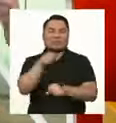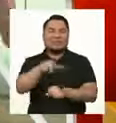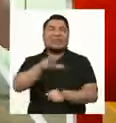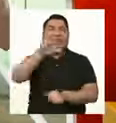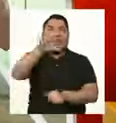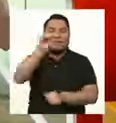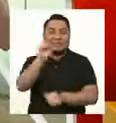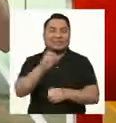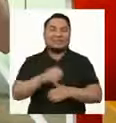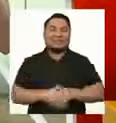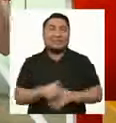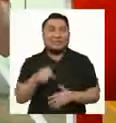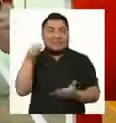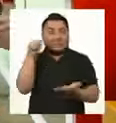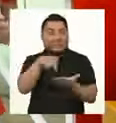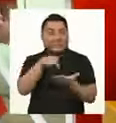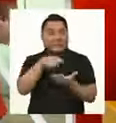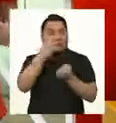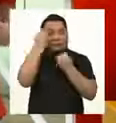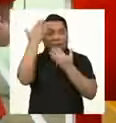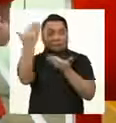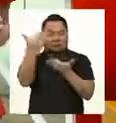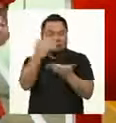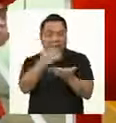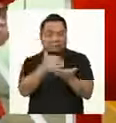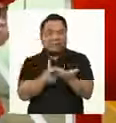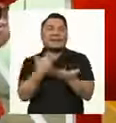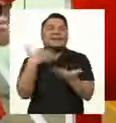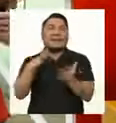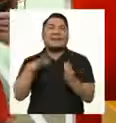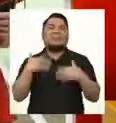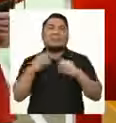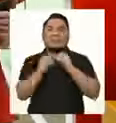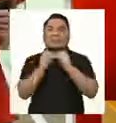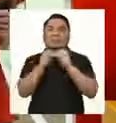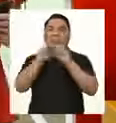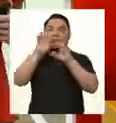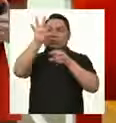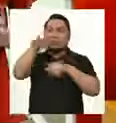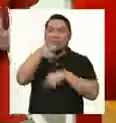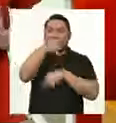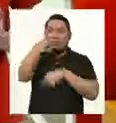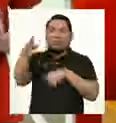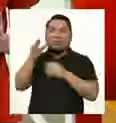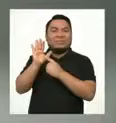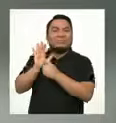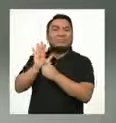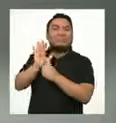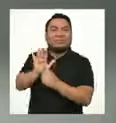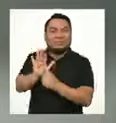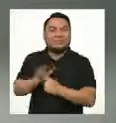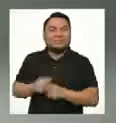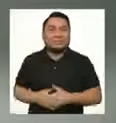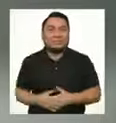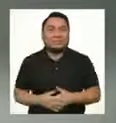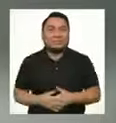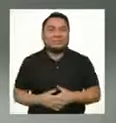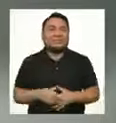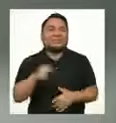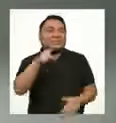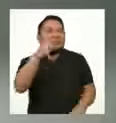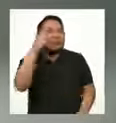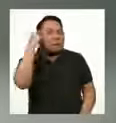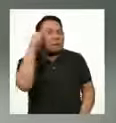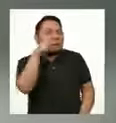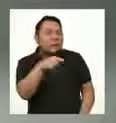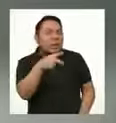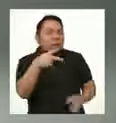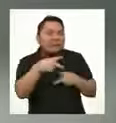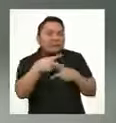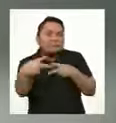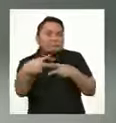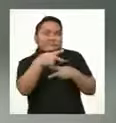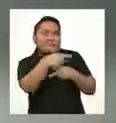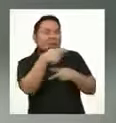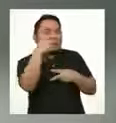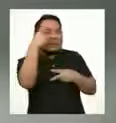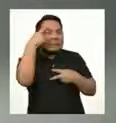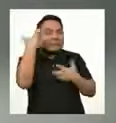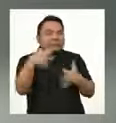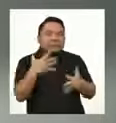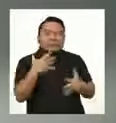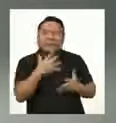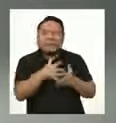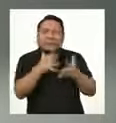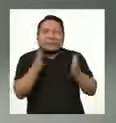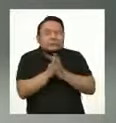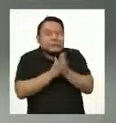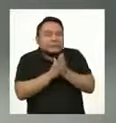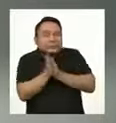30. Con estos datos ya puedo armar mi tabla de frecuencia. ¿Tú crees que tus vecinos y vecinas estén tan